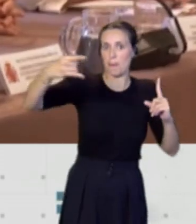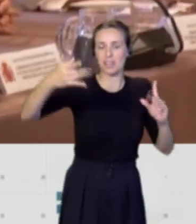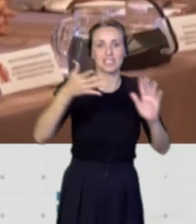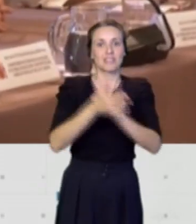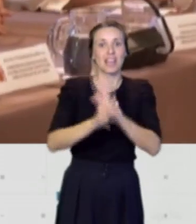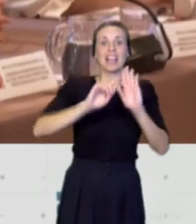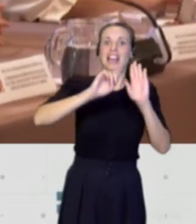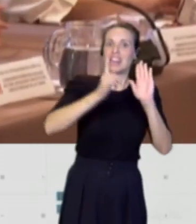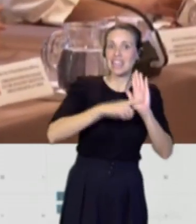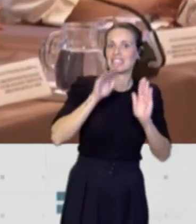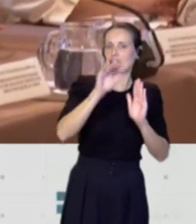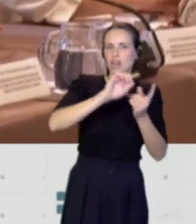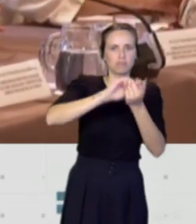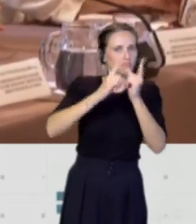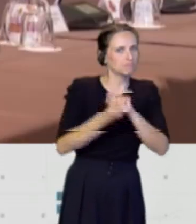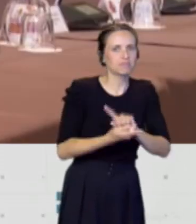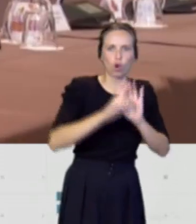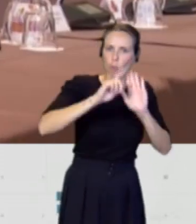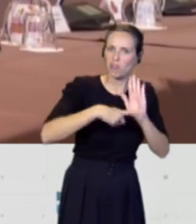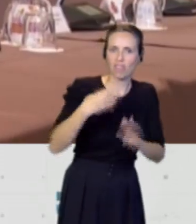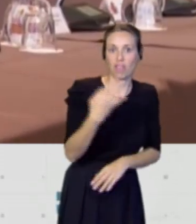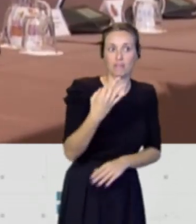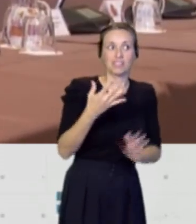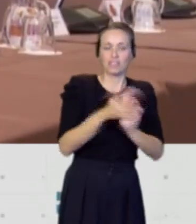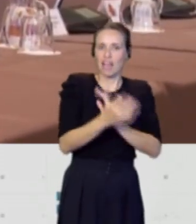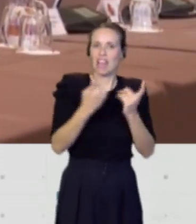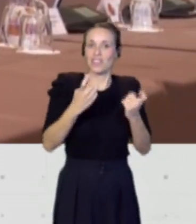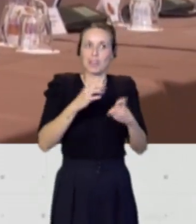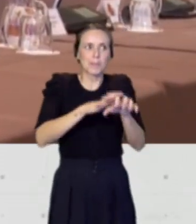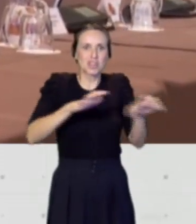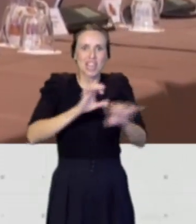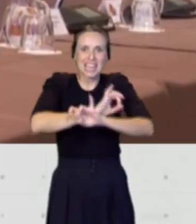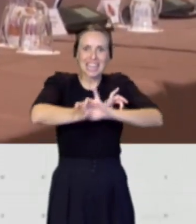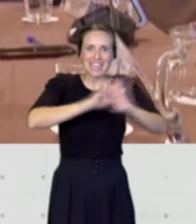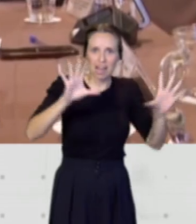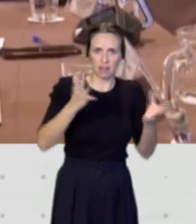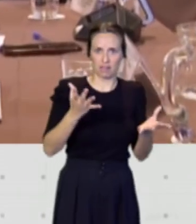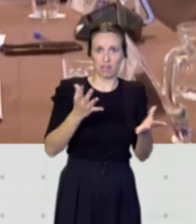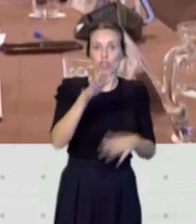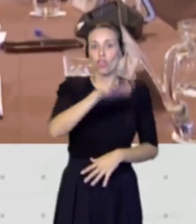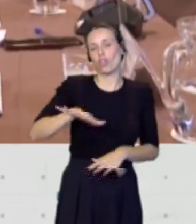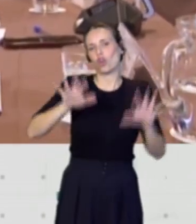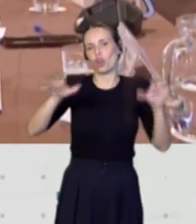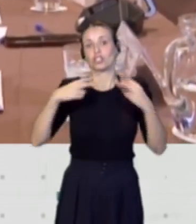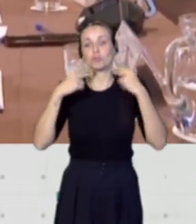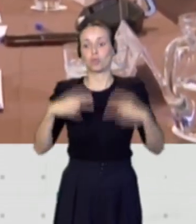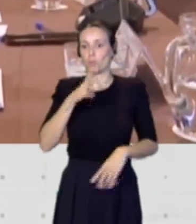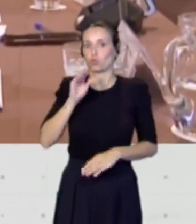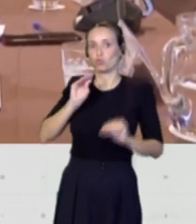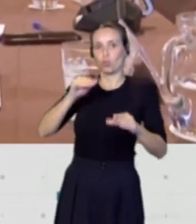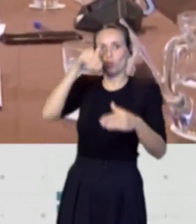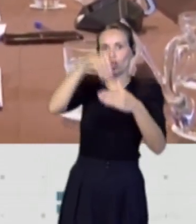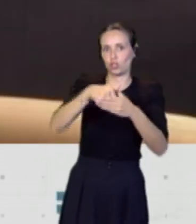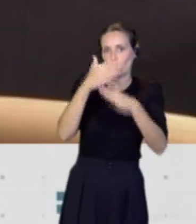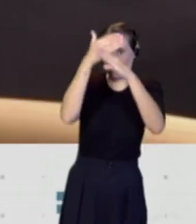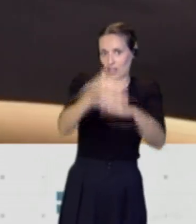Orgánica de Extranjería y eso requiere una mayoría clara, no solo cualificada, clara, en el Congreso de los Diputados en su votación definitiva y, por supuesto,